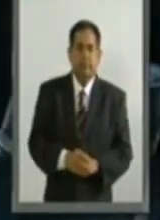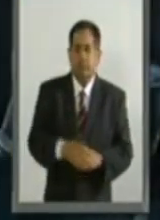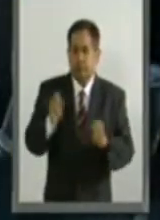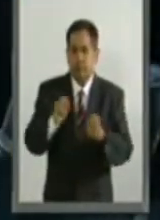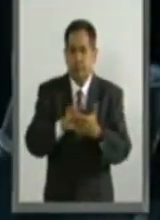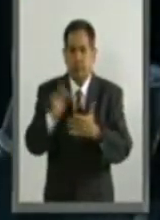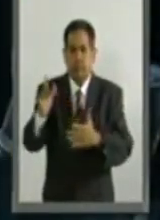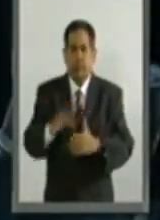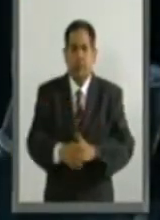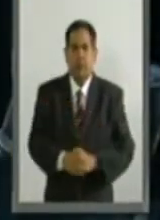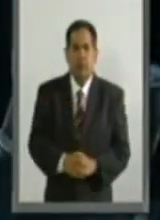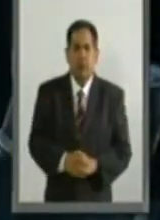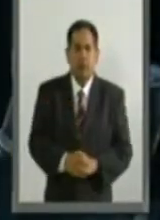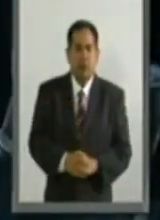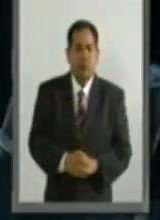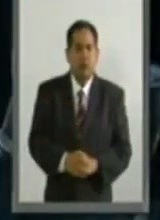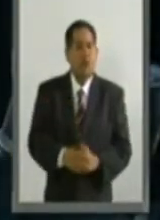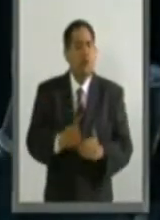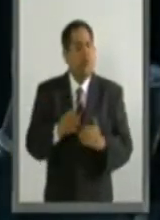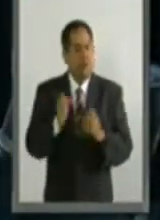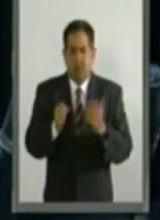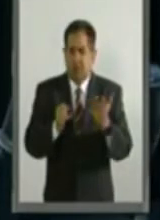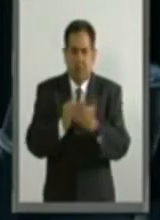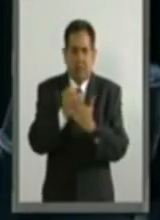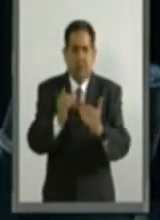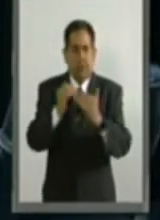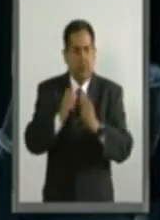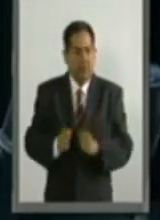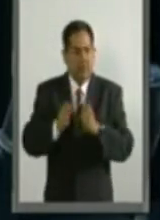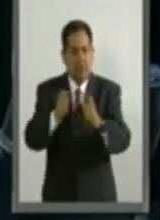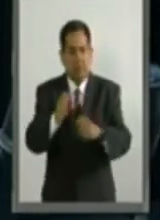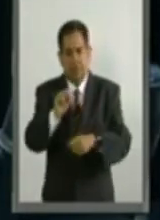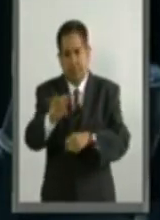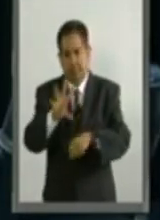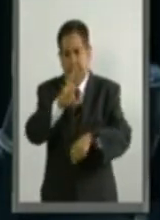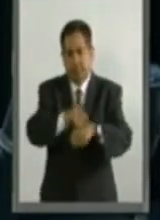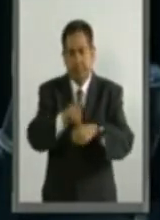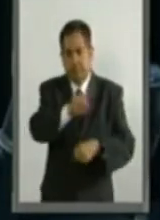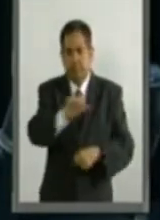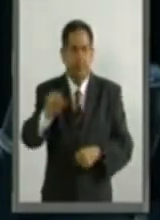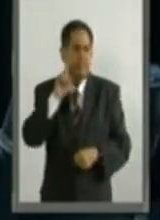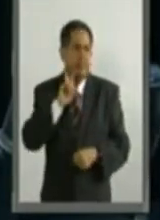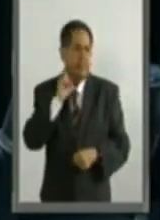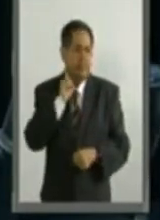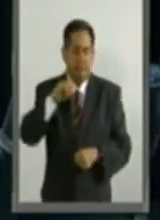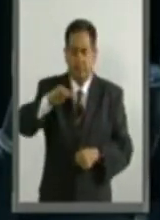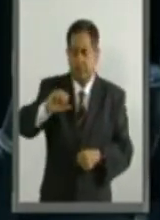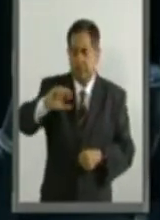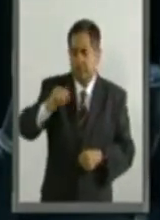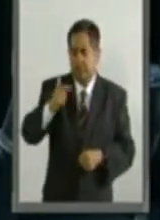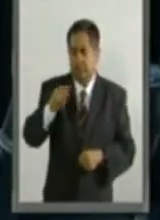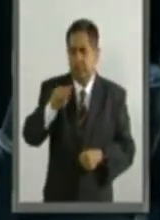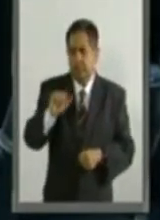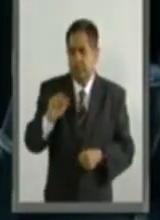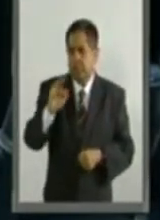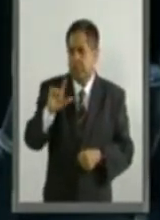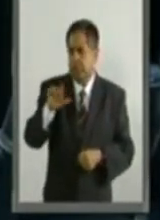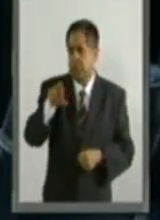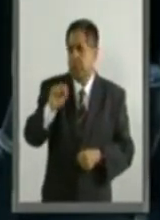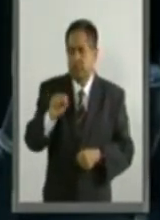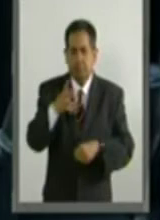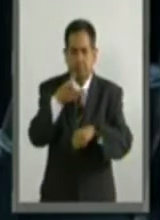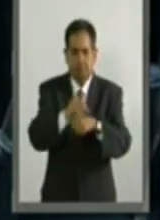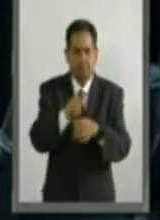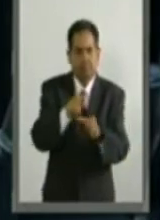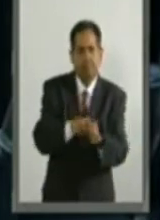Muchas gracias. En consecuencia, se concede licencia a la senadora Margarita Flores Sánchez para separarse de sus